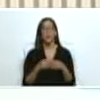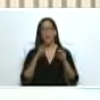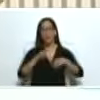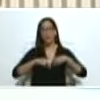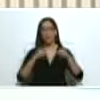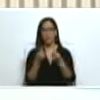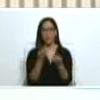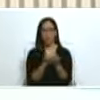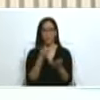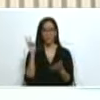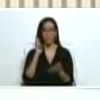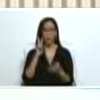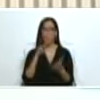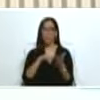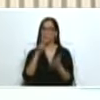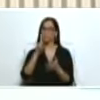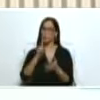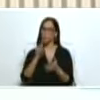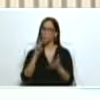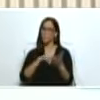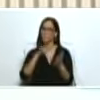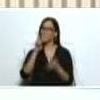del 2021, 22,